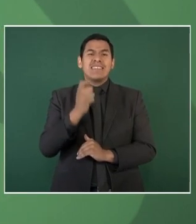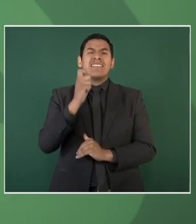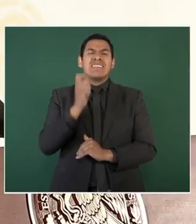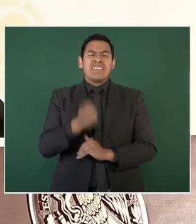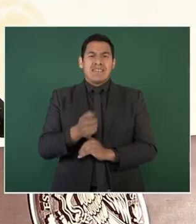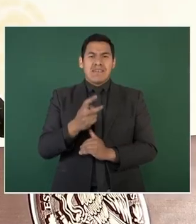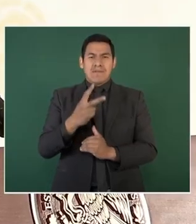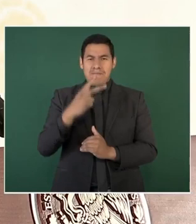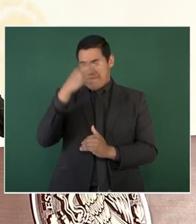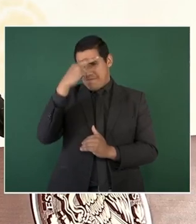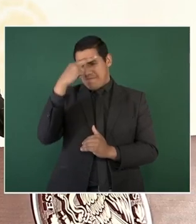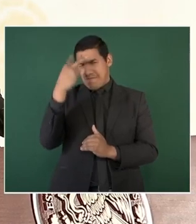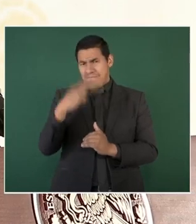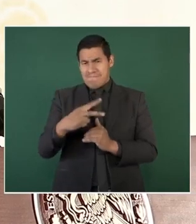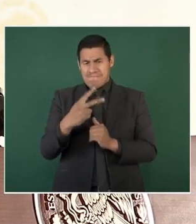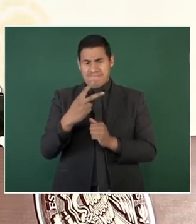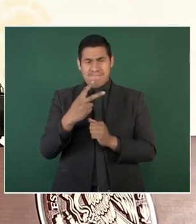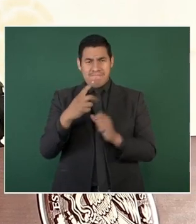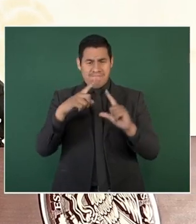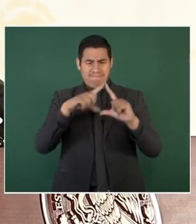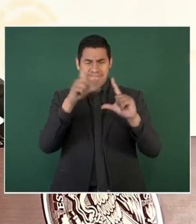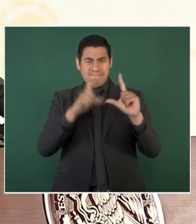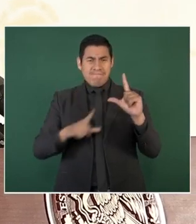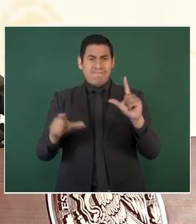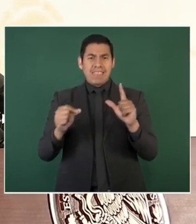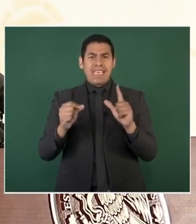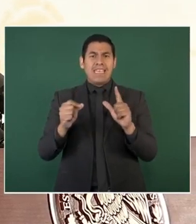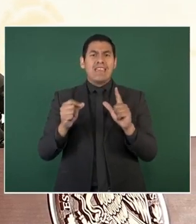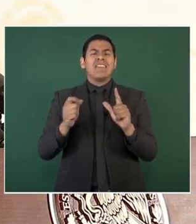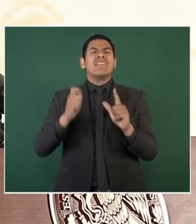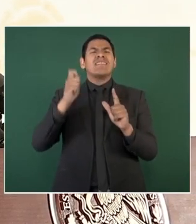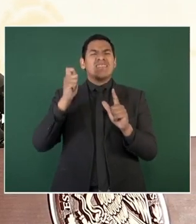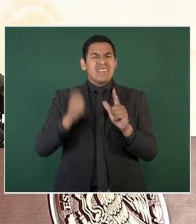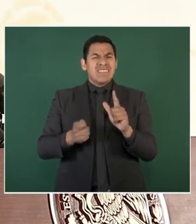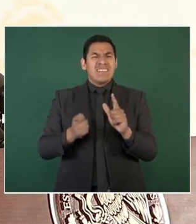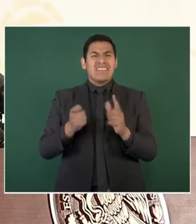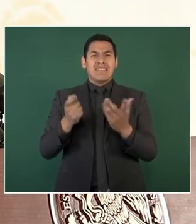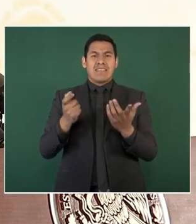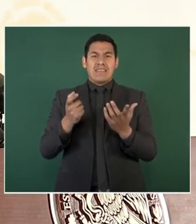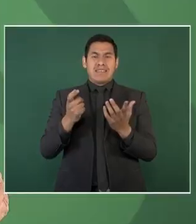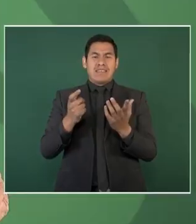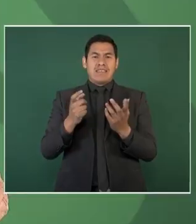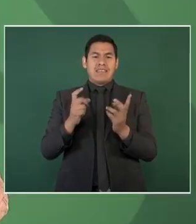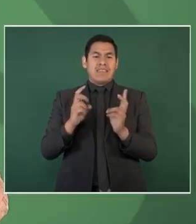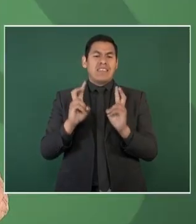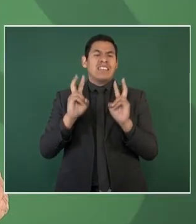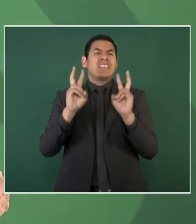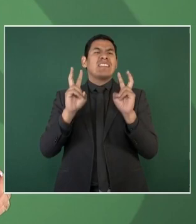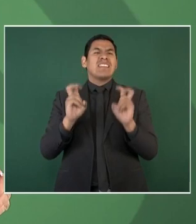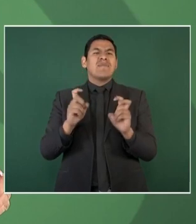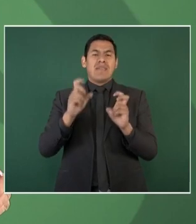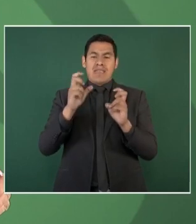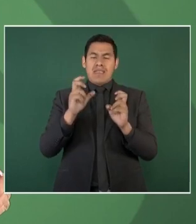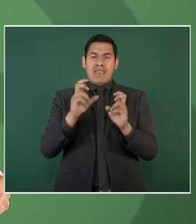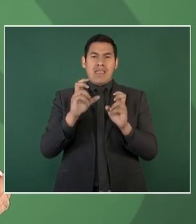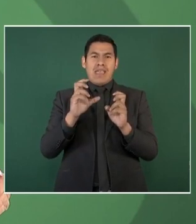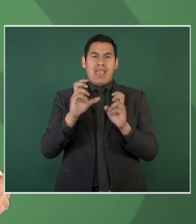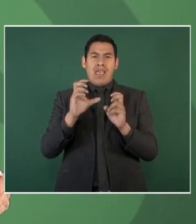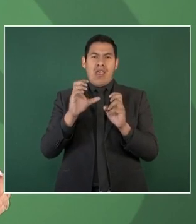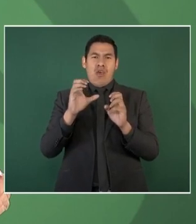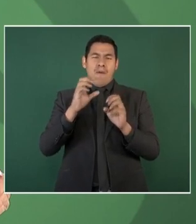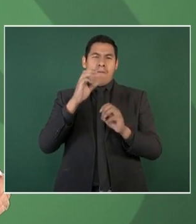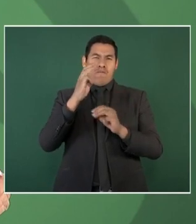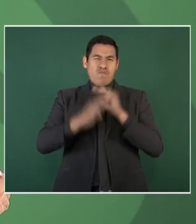ahora pues un lugar destacadísimo en el concierto de las naciones del